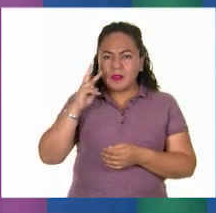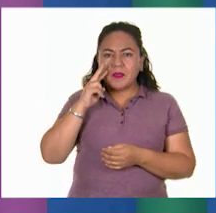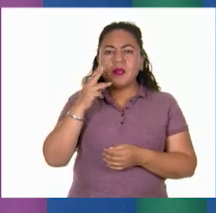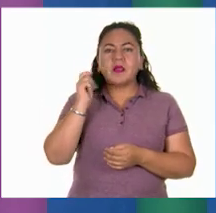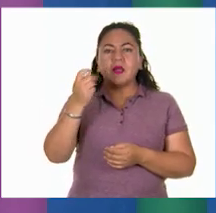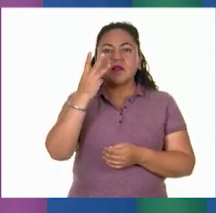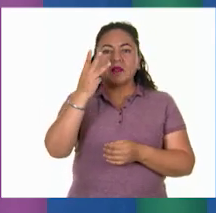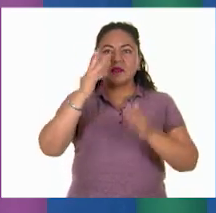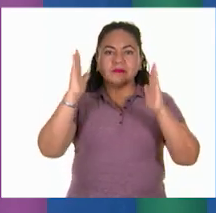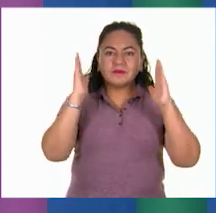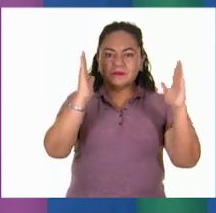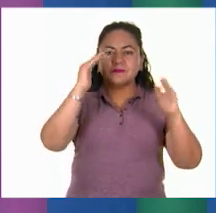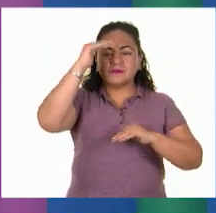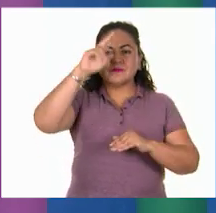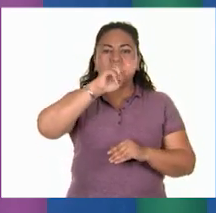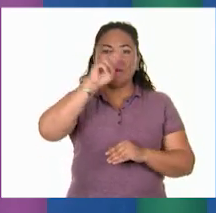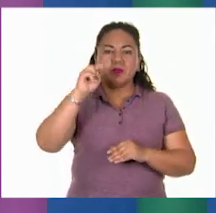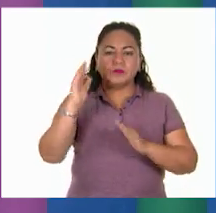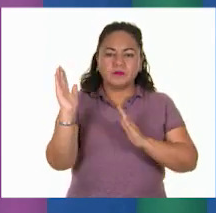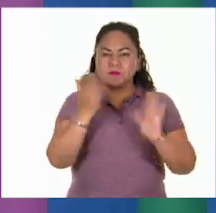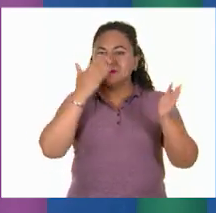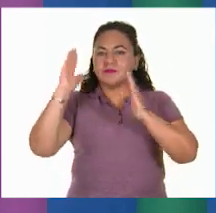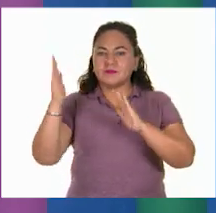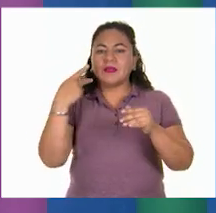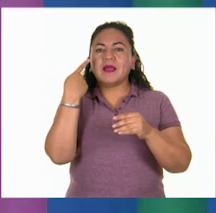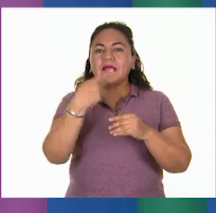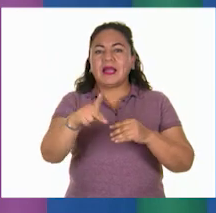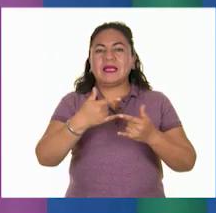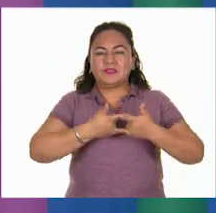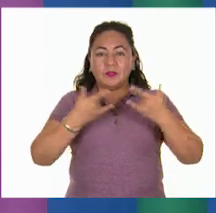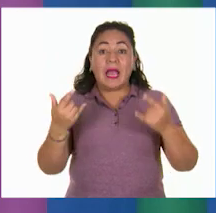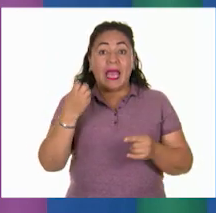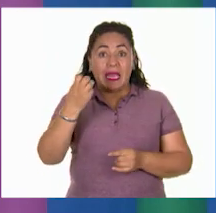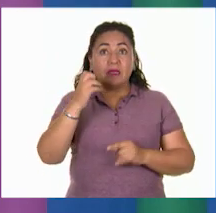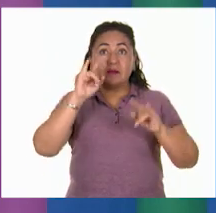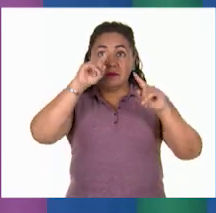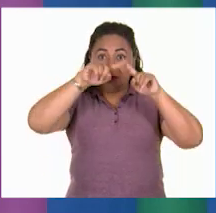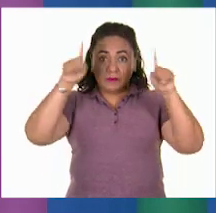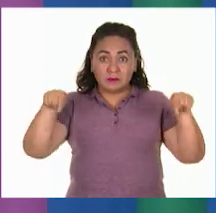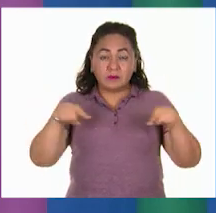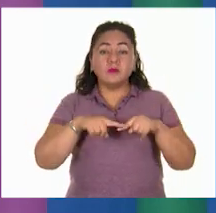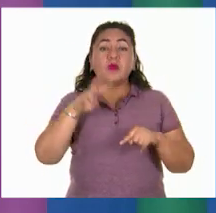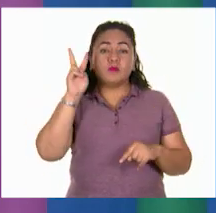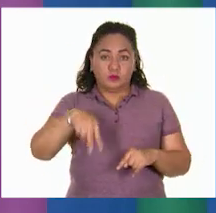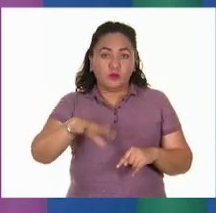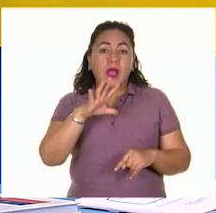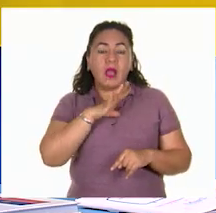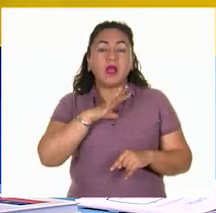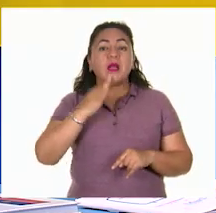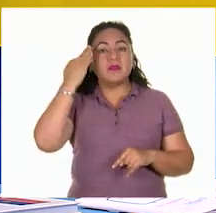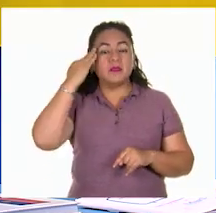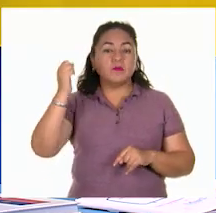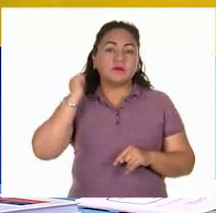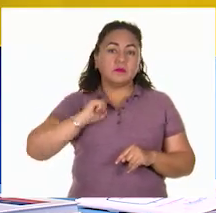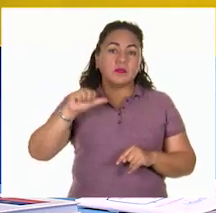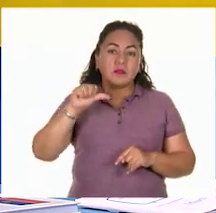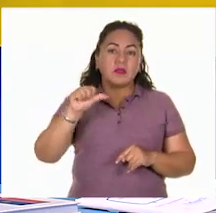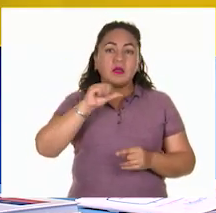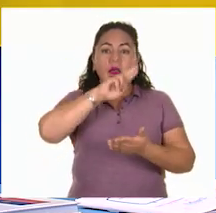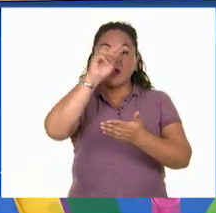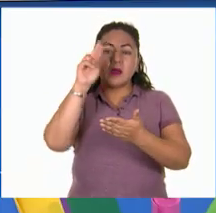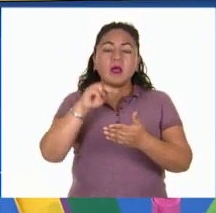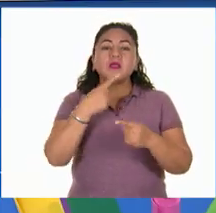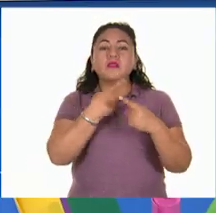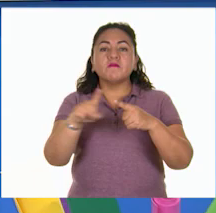3 pinturas, una para cada parte del relato? Pues esos cuadros existen y fueron pintados en el siglo XVI por